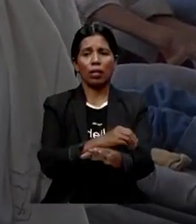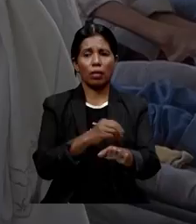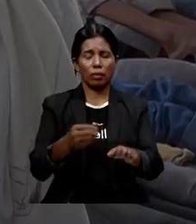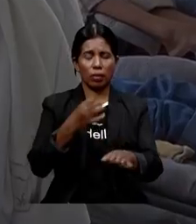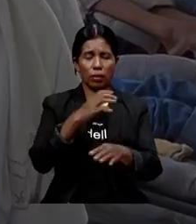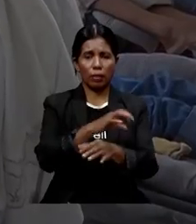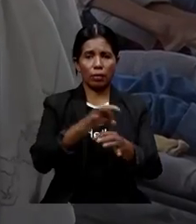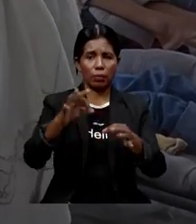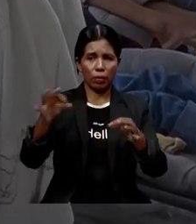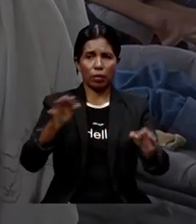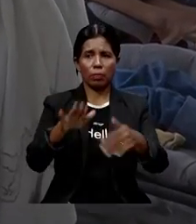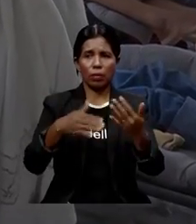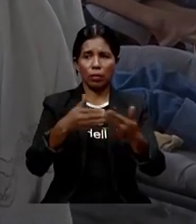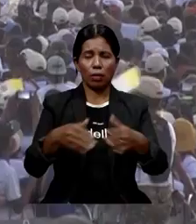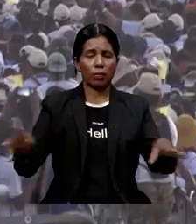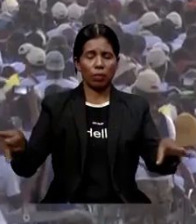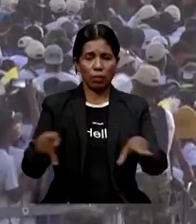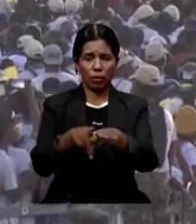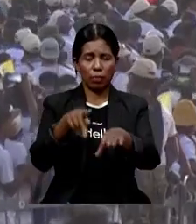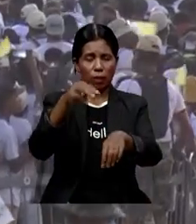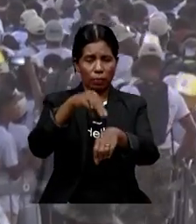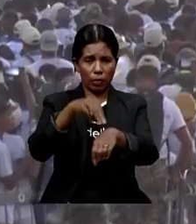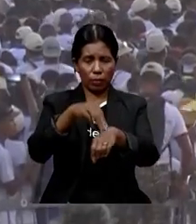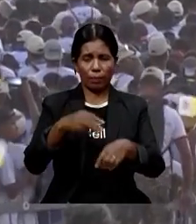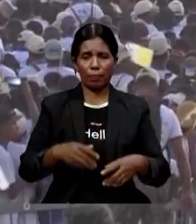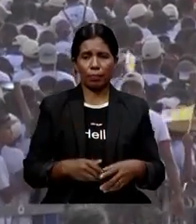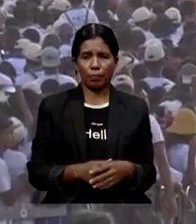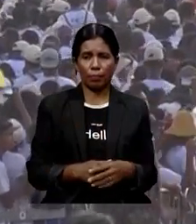no espiritu peregrino siraniana tu participa misa. Equipa cobertura, GMN.